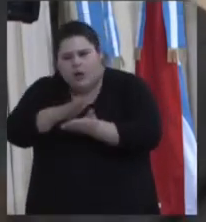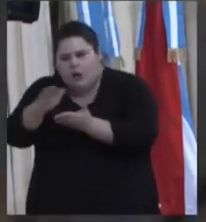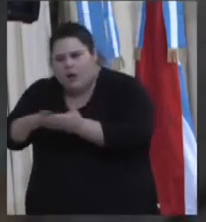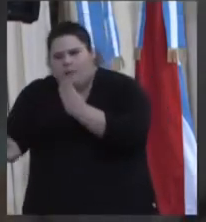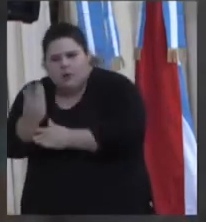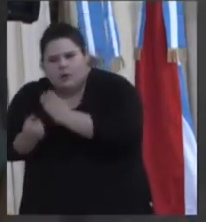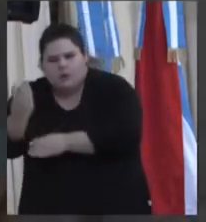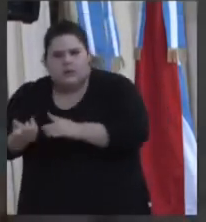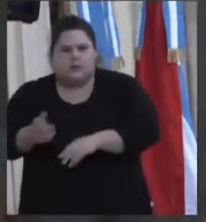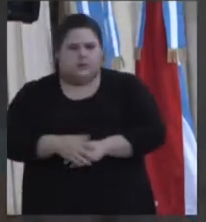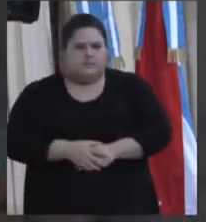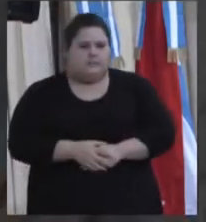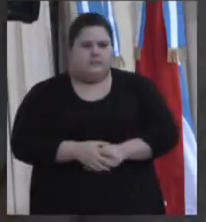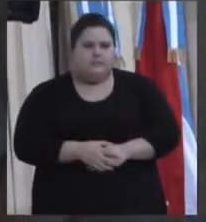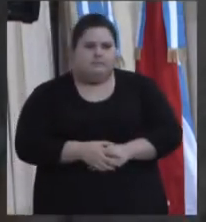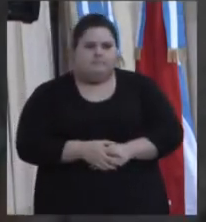tienen que ver con la CRES.